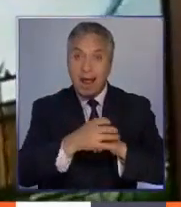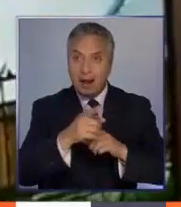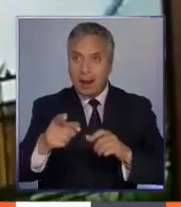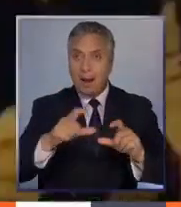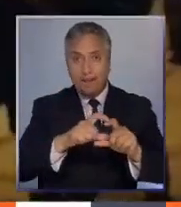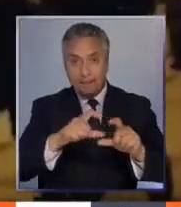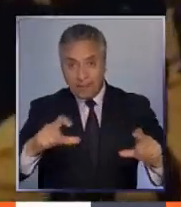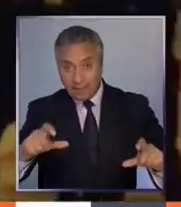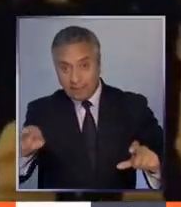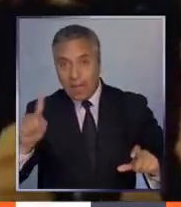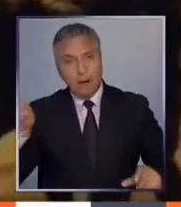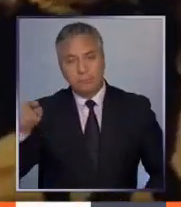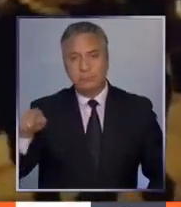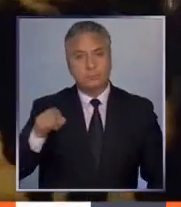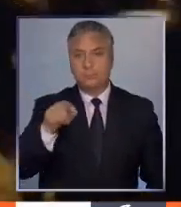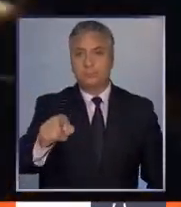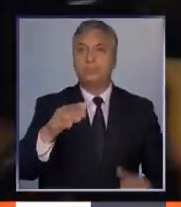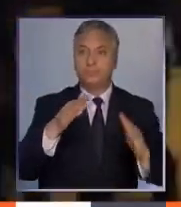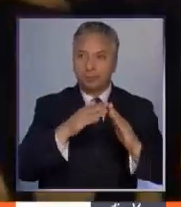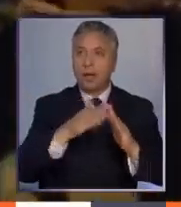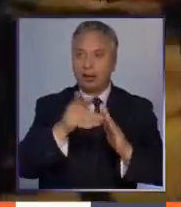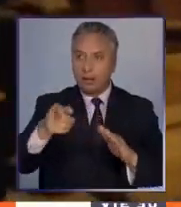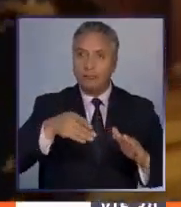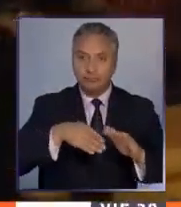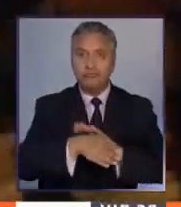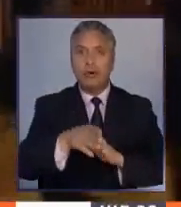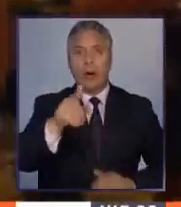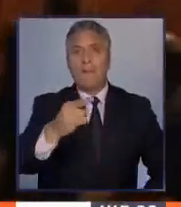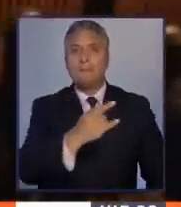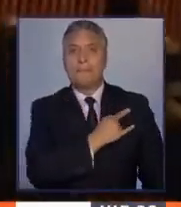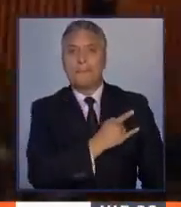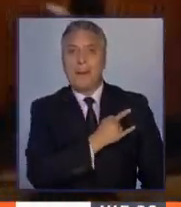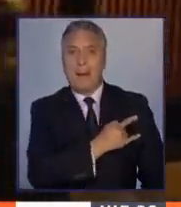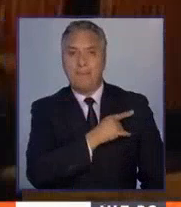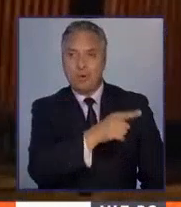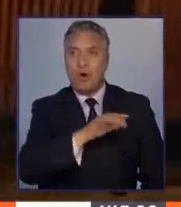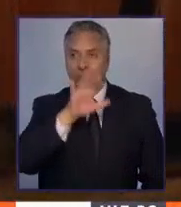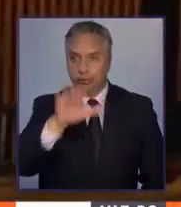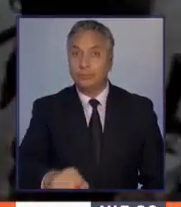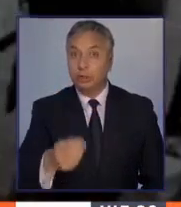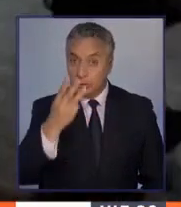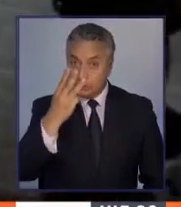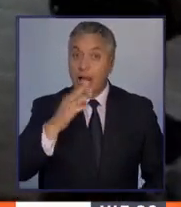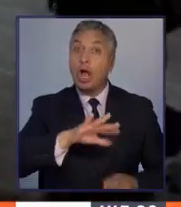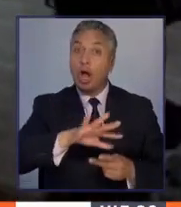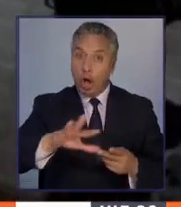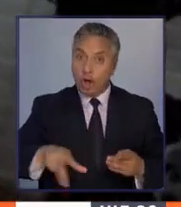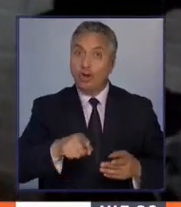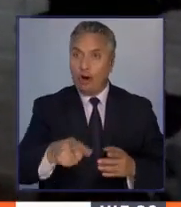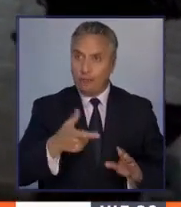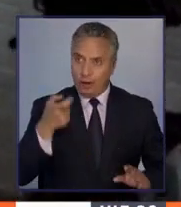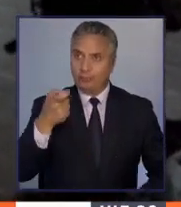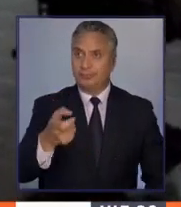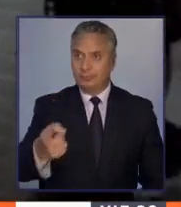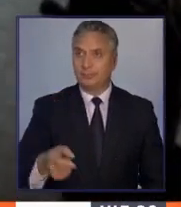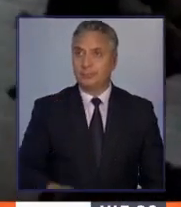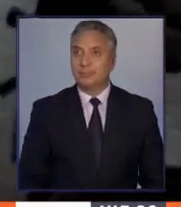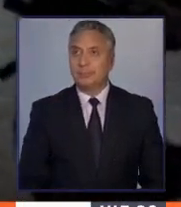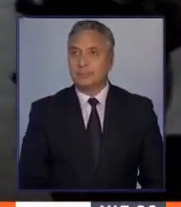llegó a su casa. Estaba escondido en Rinconada de Maipú. Fue formalizado por 3 robos con intimidación.